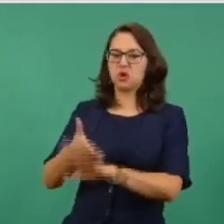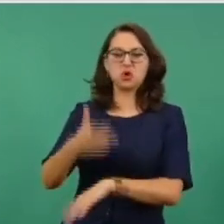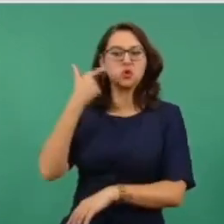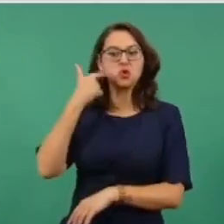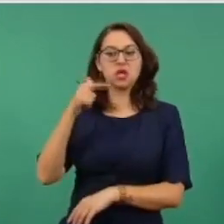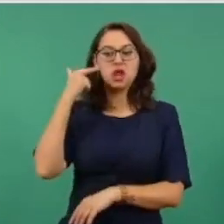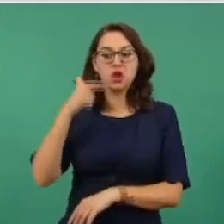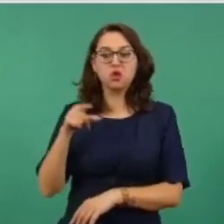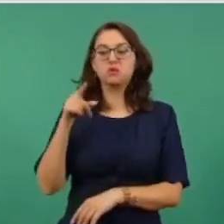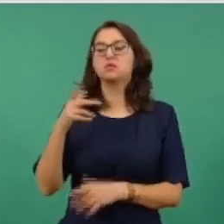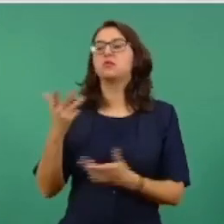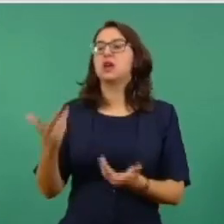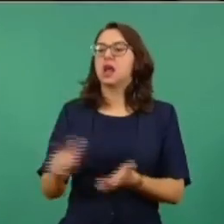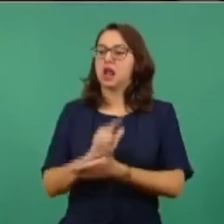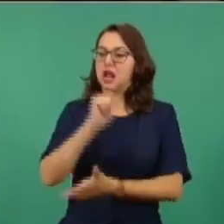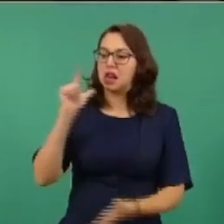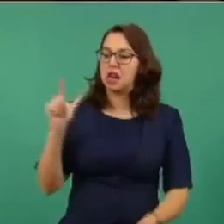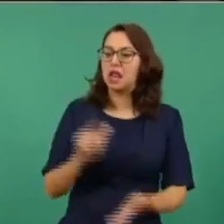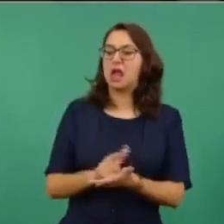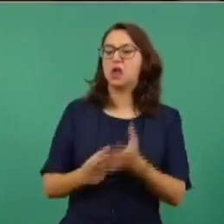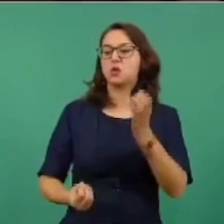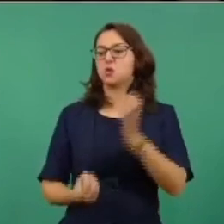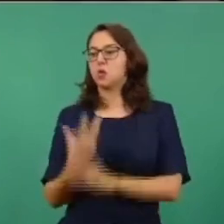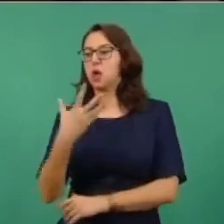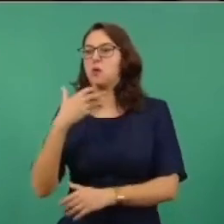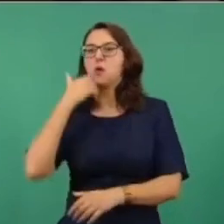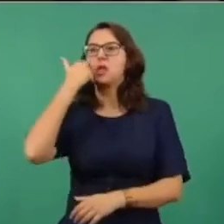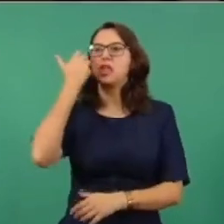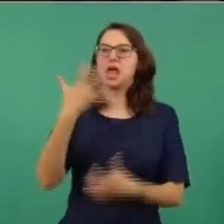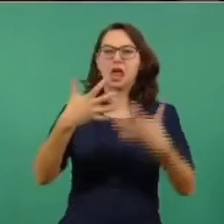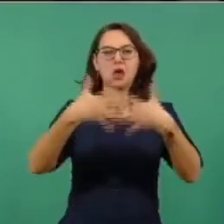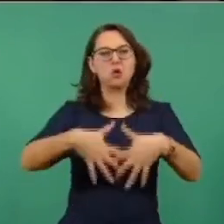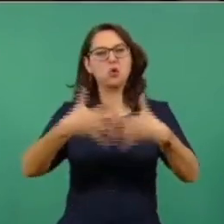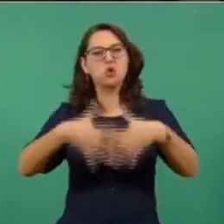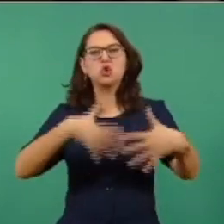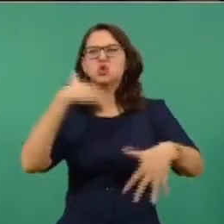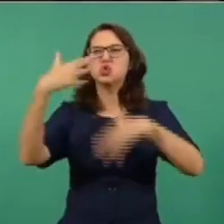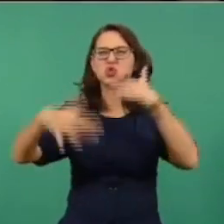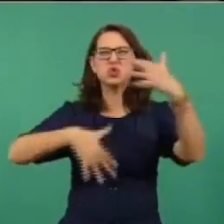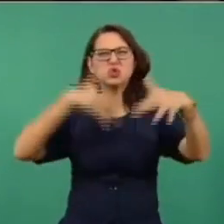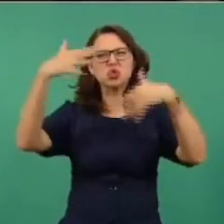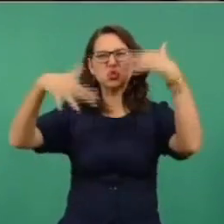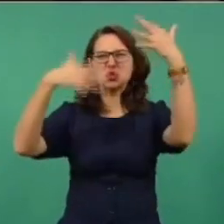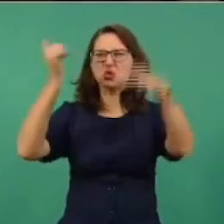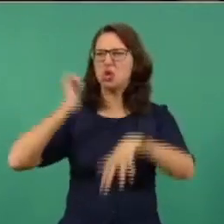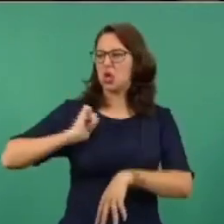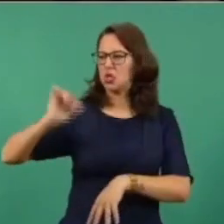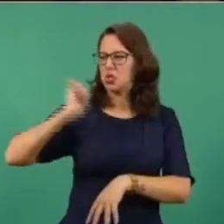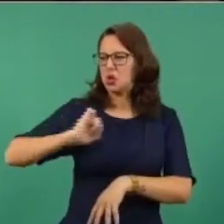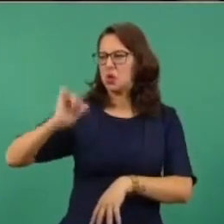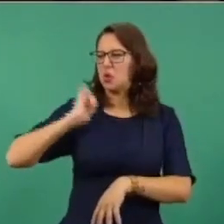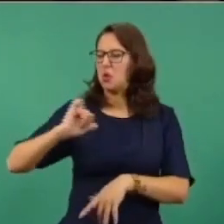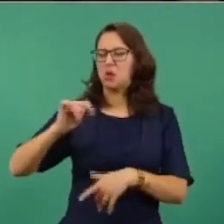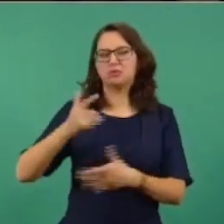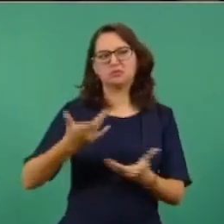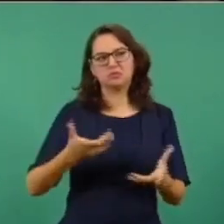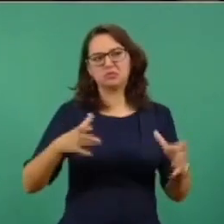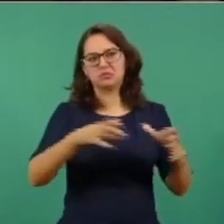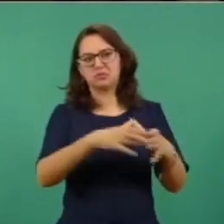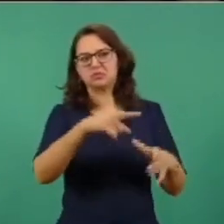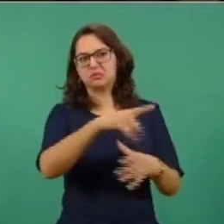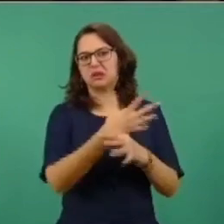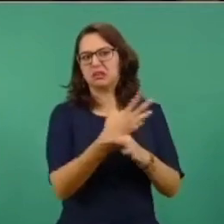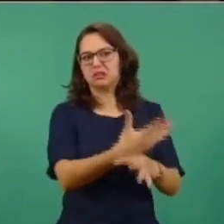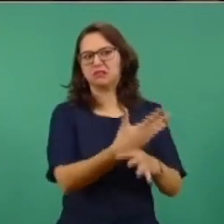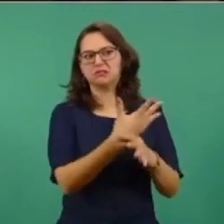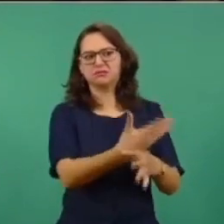que busca es contaminar y crear plantas con combustibles fósiles, cuando con la reforma